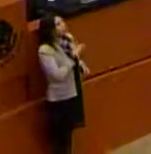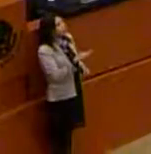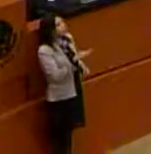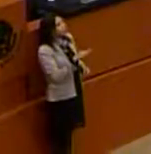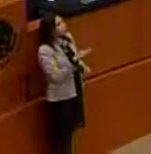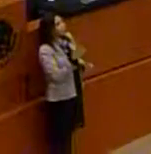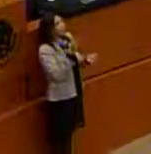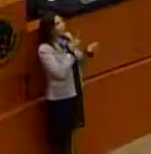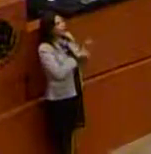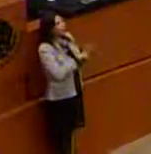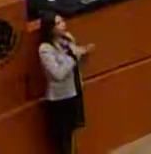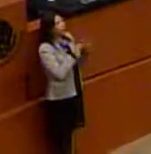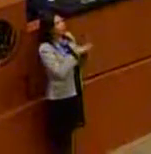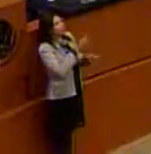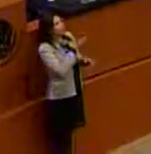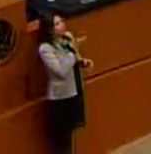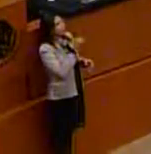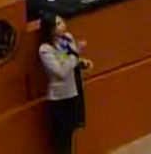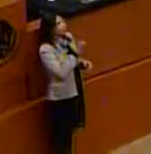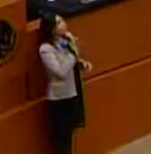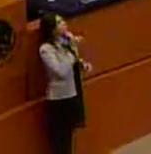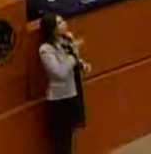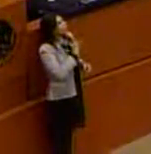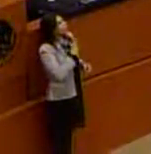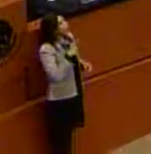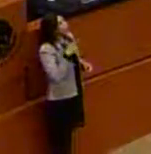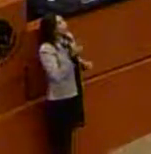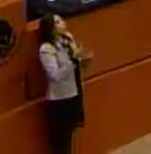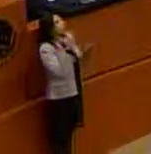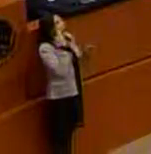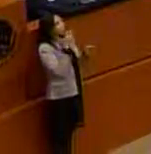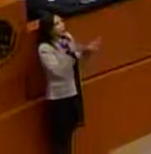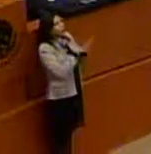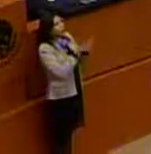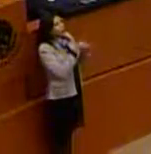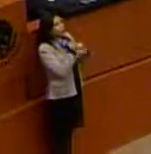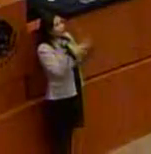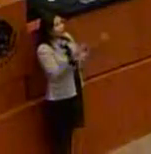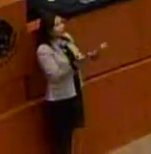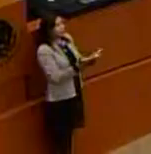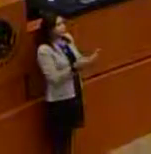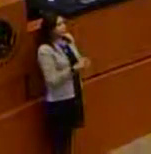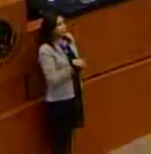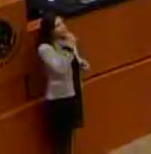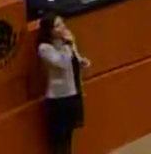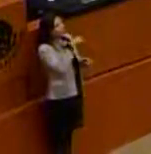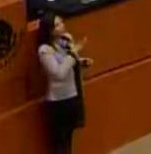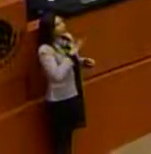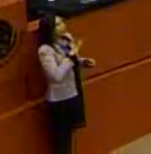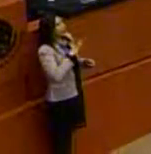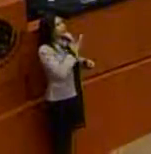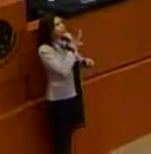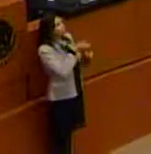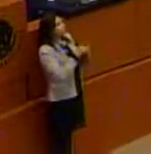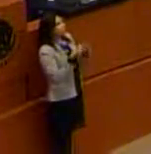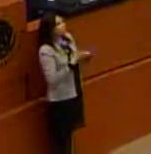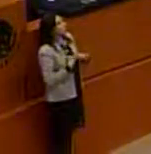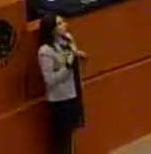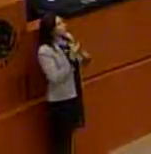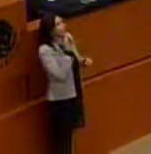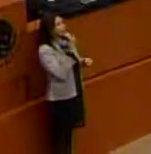feront. Il est probable que les premiers pays qui pourront le mettre en place en seront récompensés en termes de qualité de vie, cohésion sociale